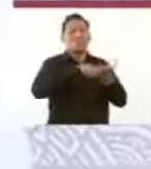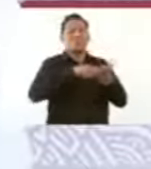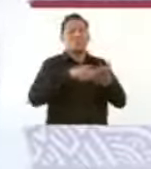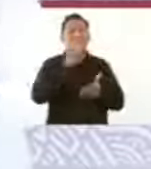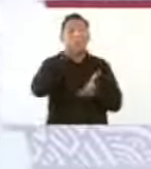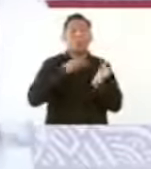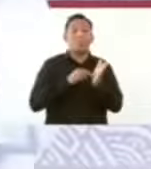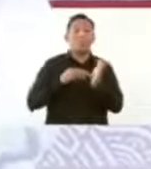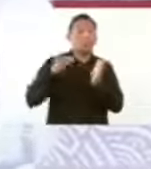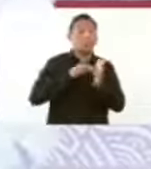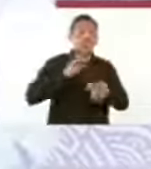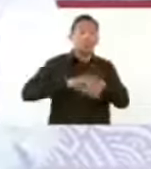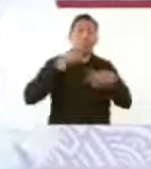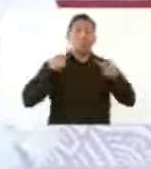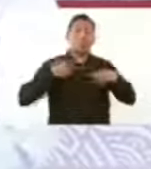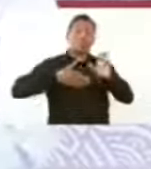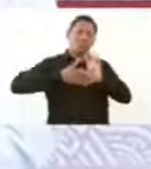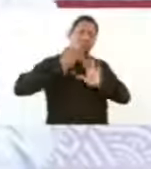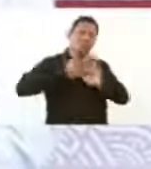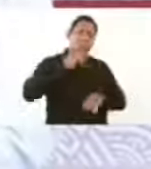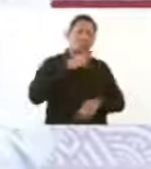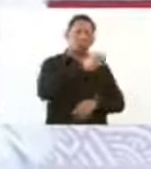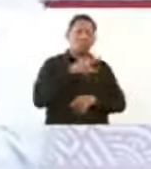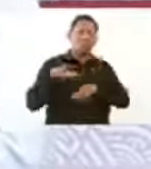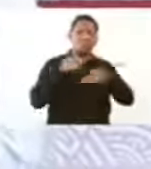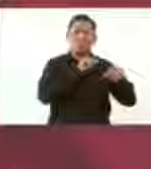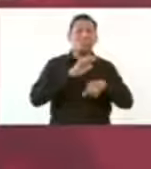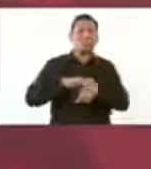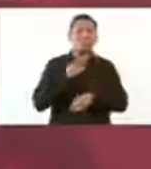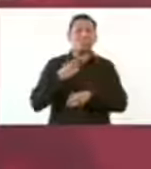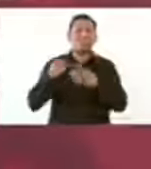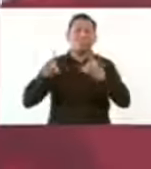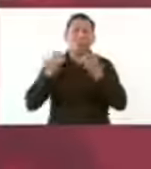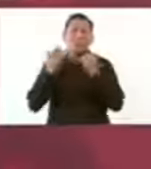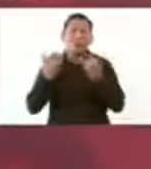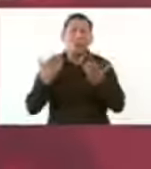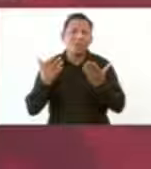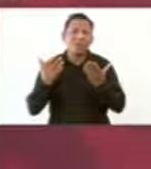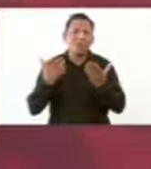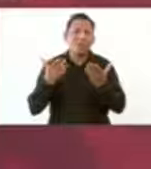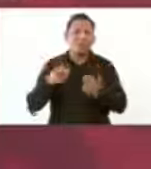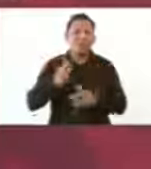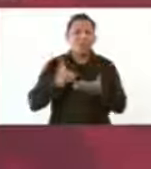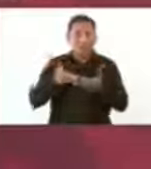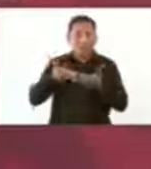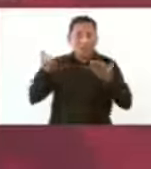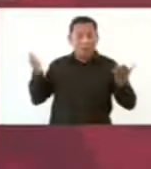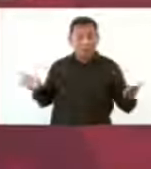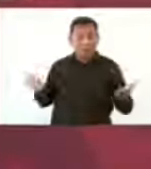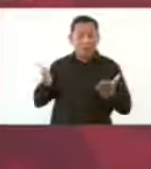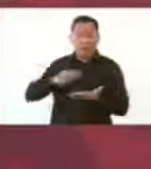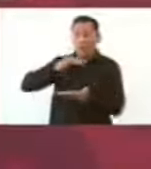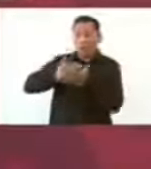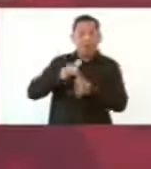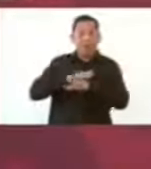de 1 millón de veracruzanos. Bueno, esto ya está cambiando.